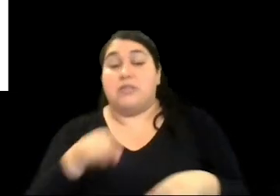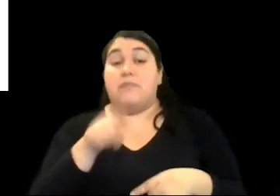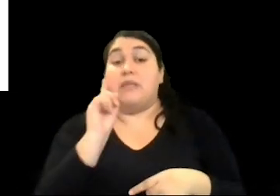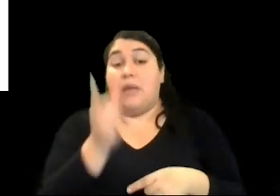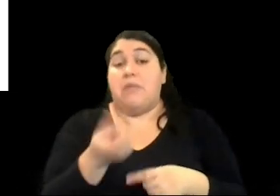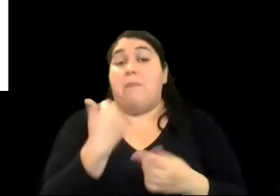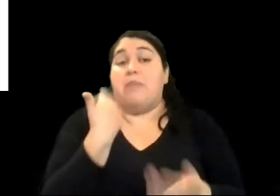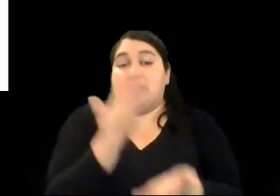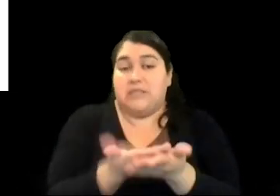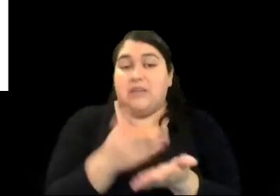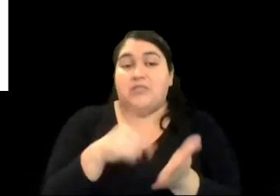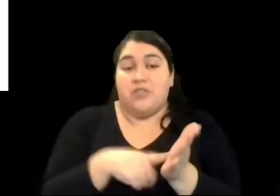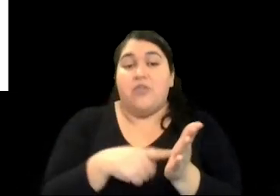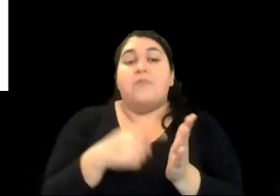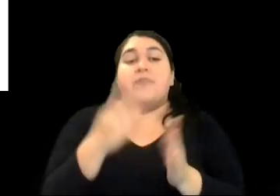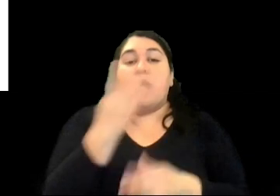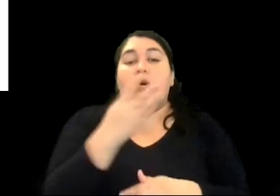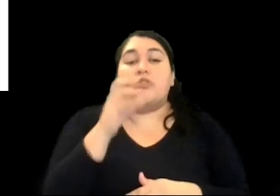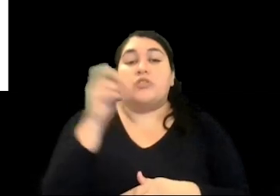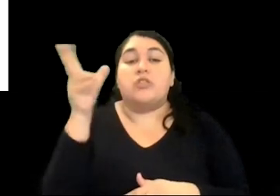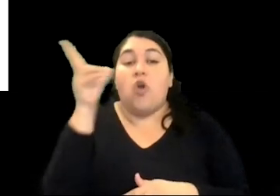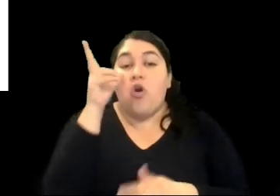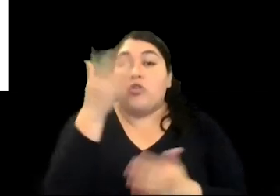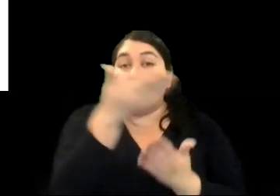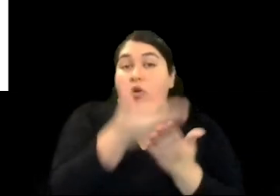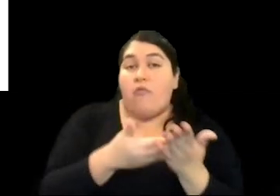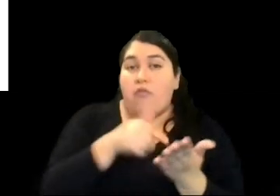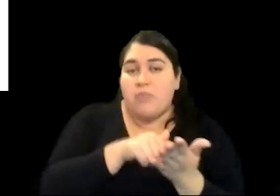del F408 a través de una presentación digital.